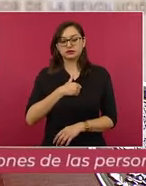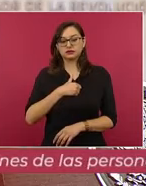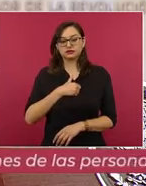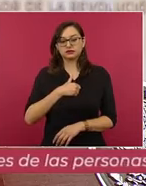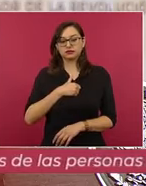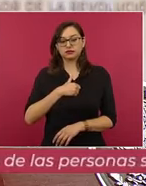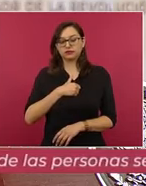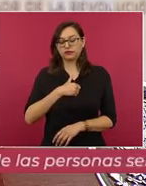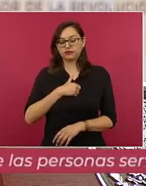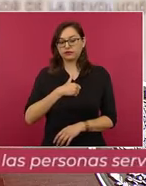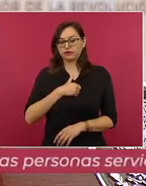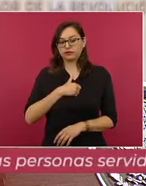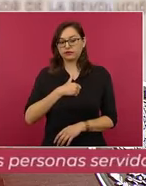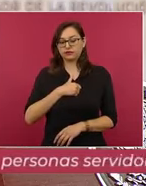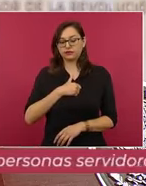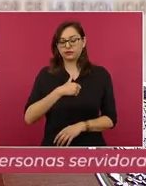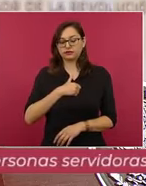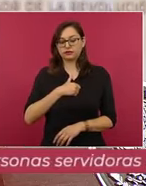esa